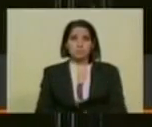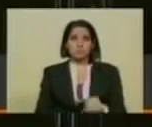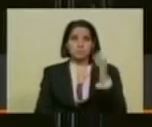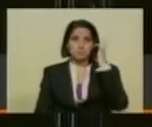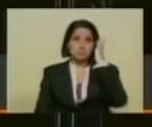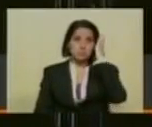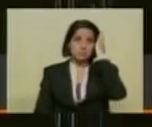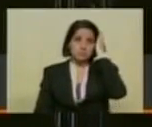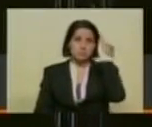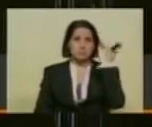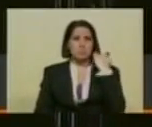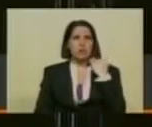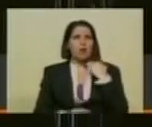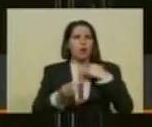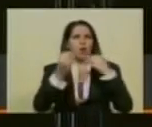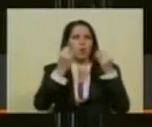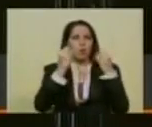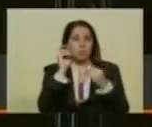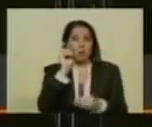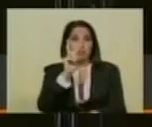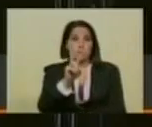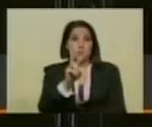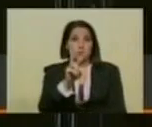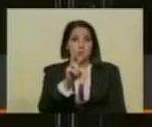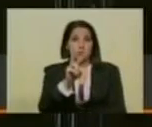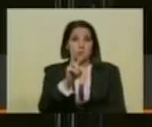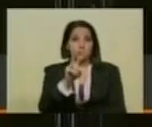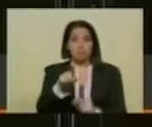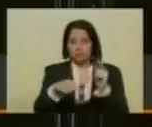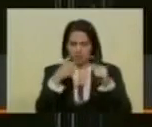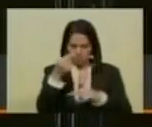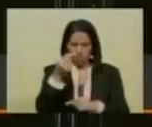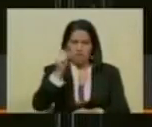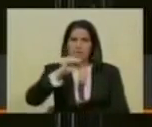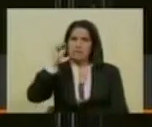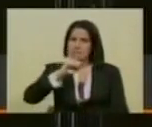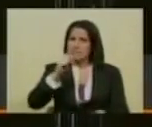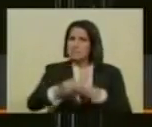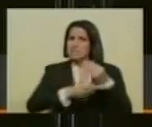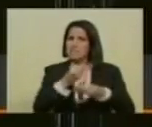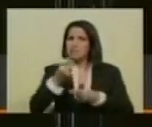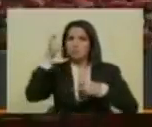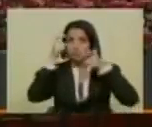Pero no tenía la visión que después sí desarrolló nuestro comandante Chávez.